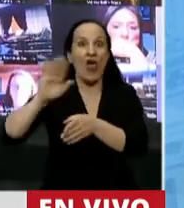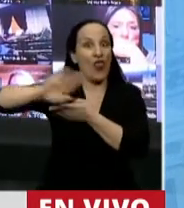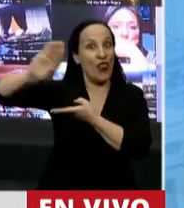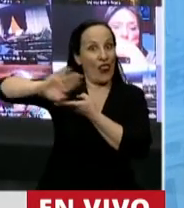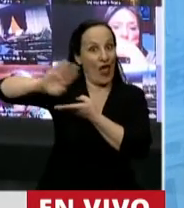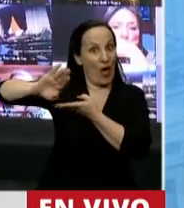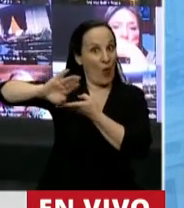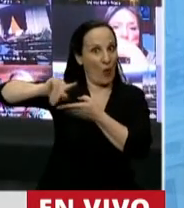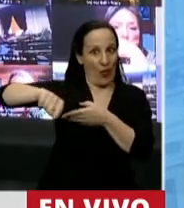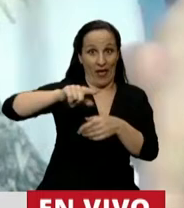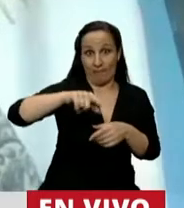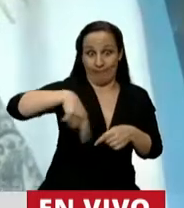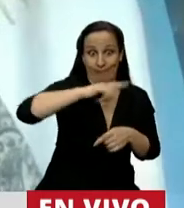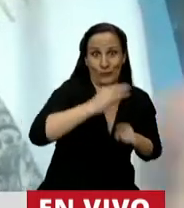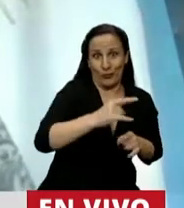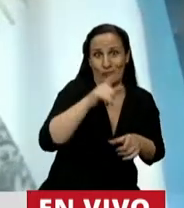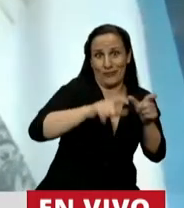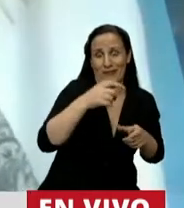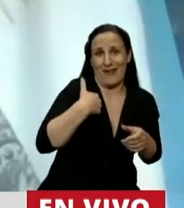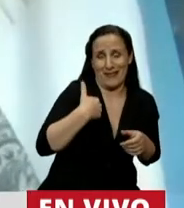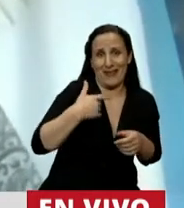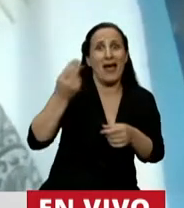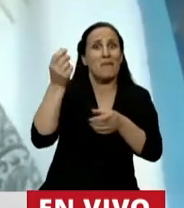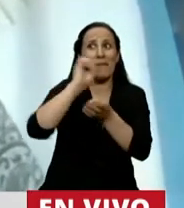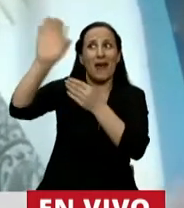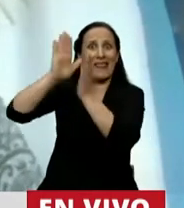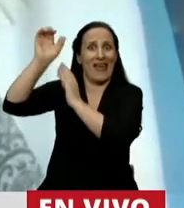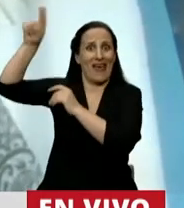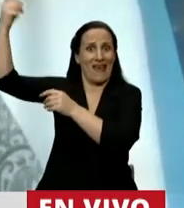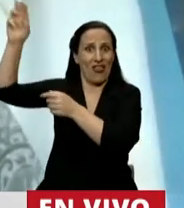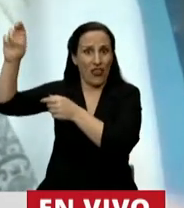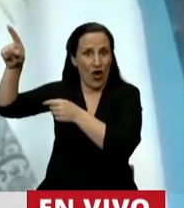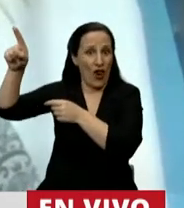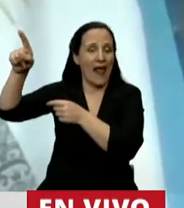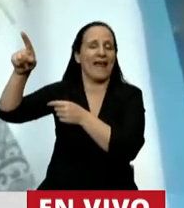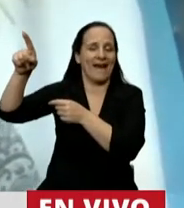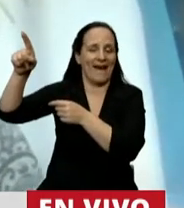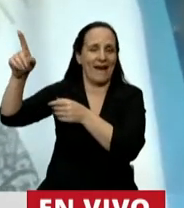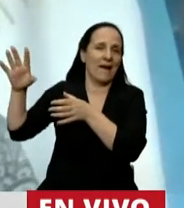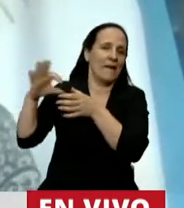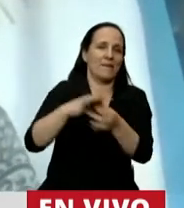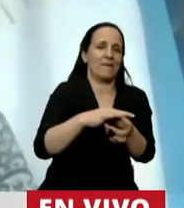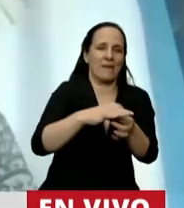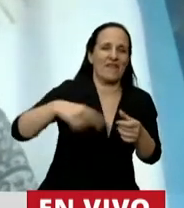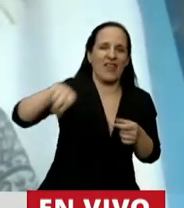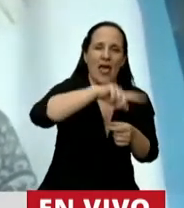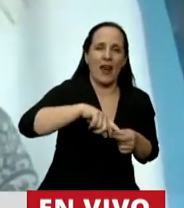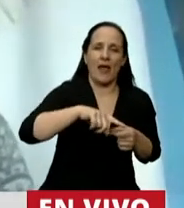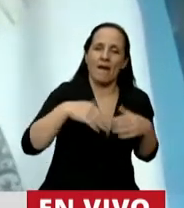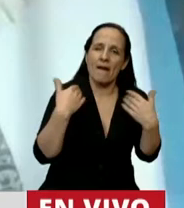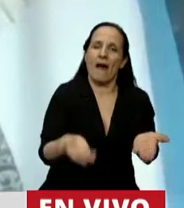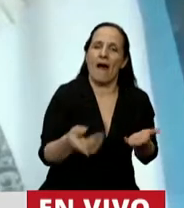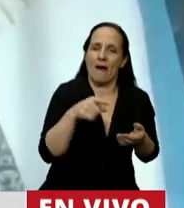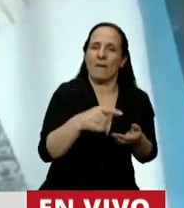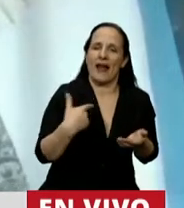que pesa sobre todos los argentinos y la fuga de los dólares apropiados por unos pocos refuerza el sentimiento social sobre la oportunidad de